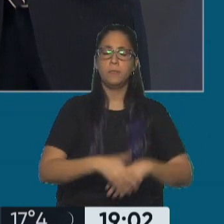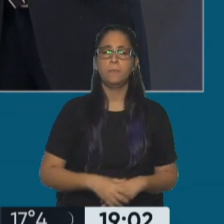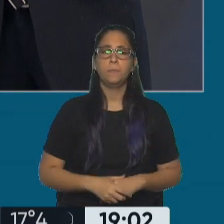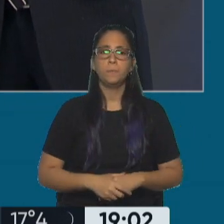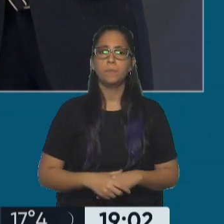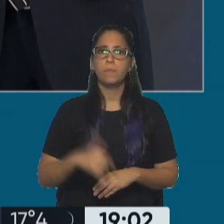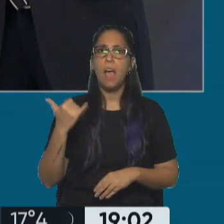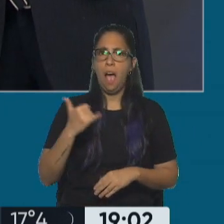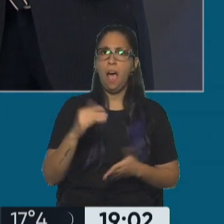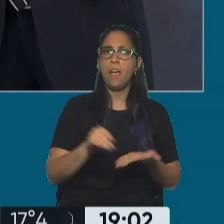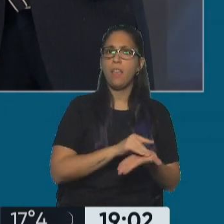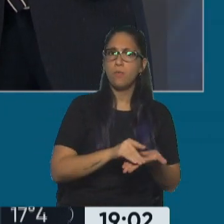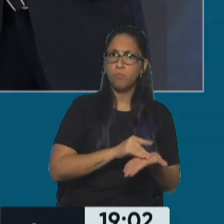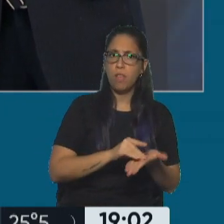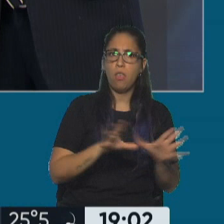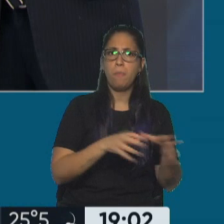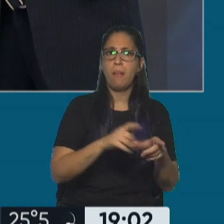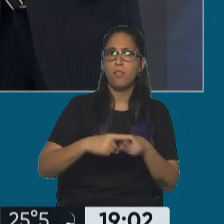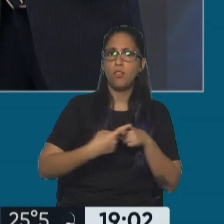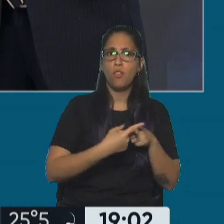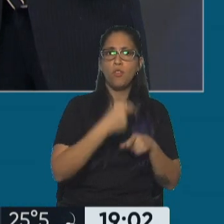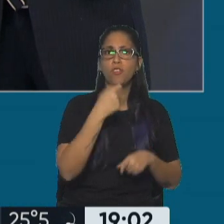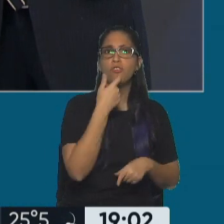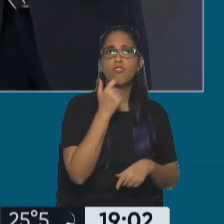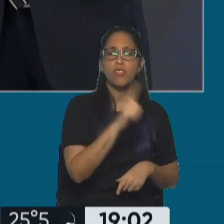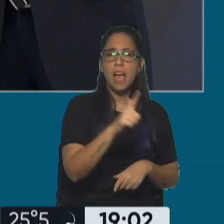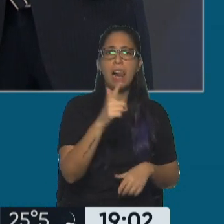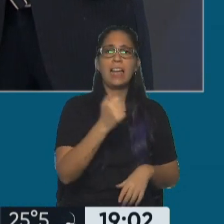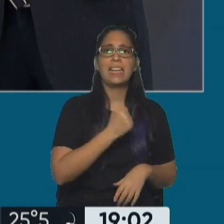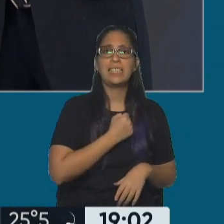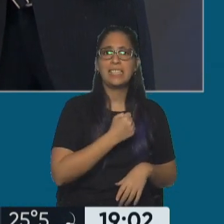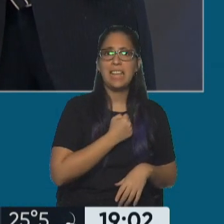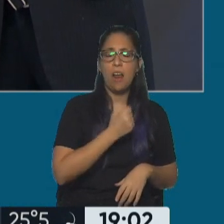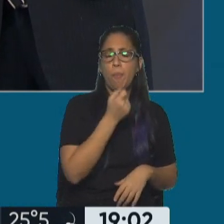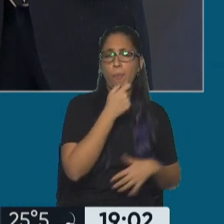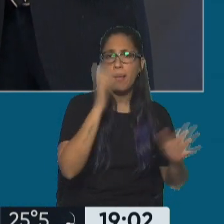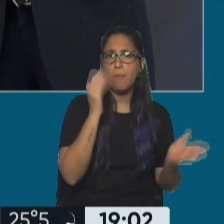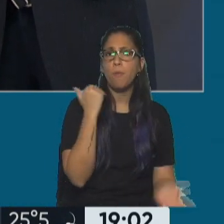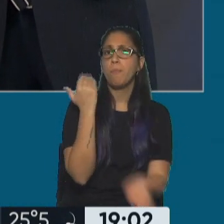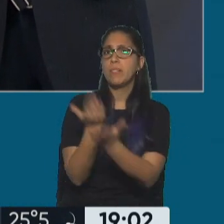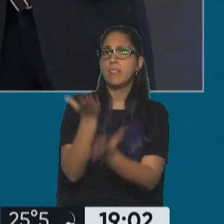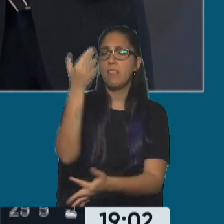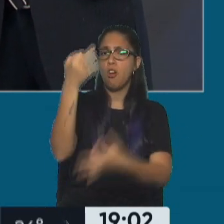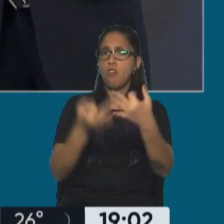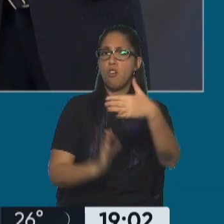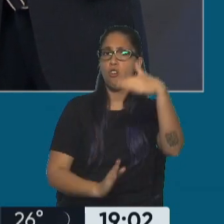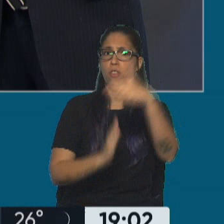hay legisladores de distintos partidos, como el Partido Social Cristiano, que presentaron ante la Corte un pedido